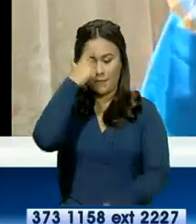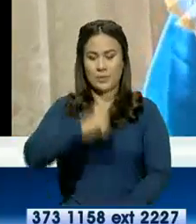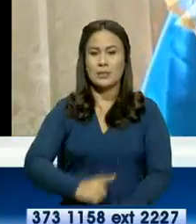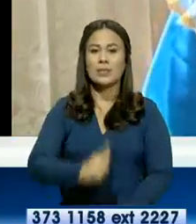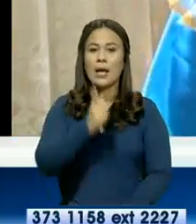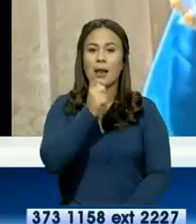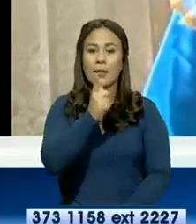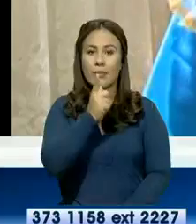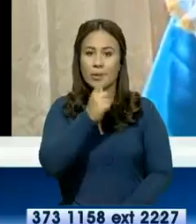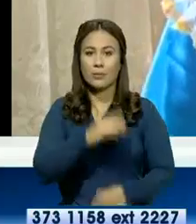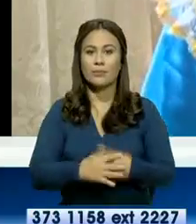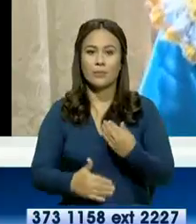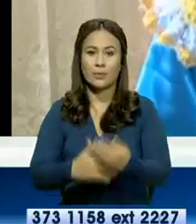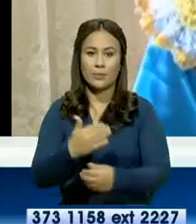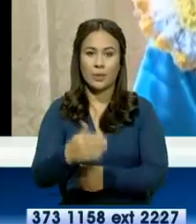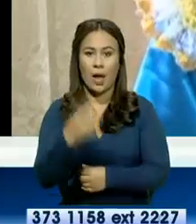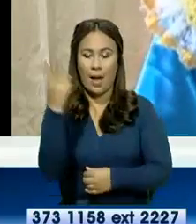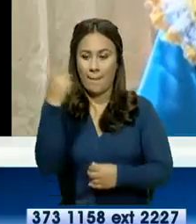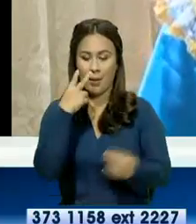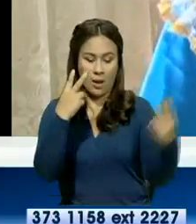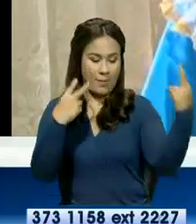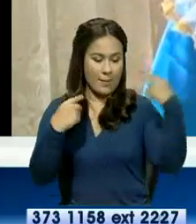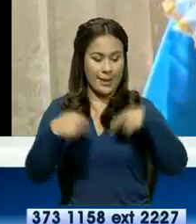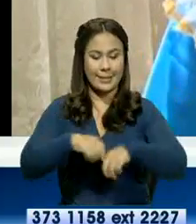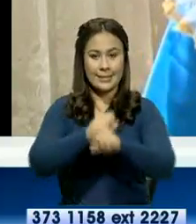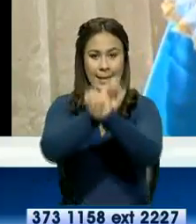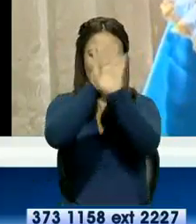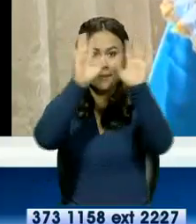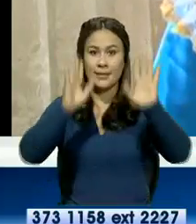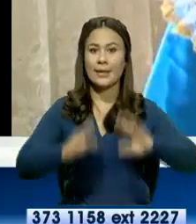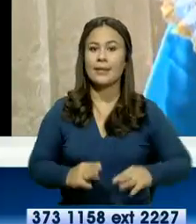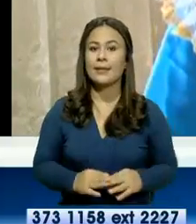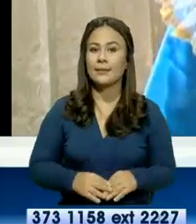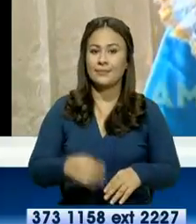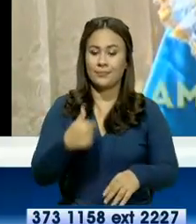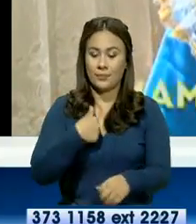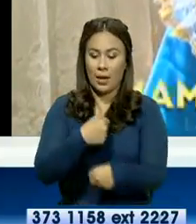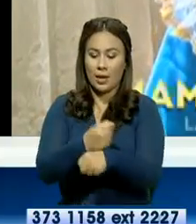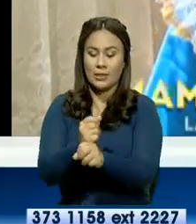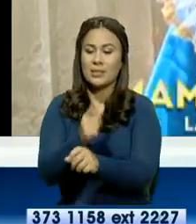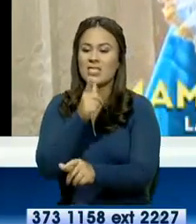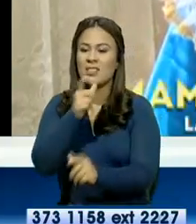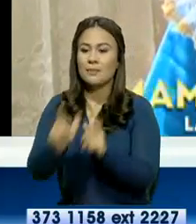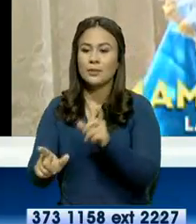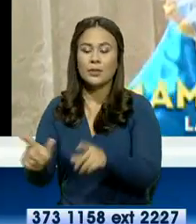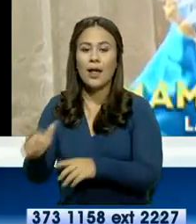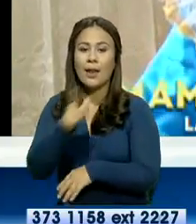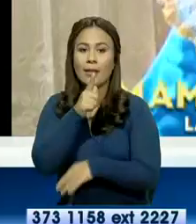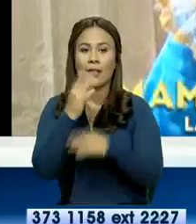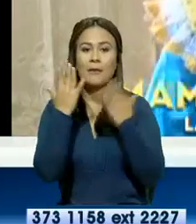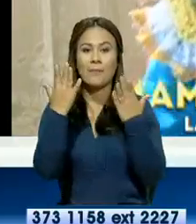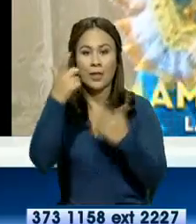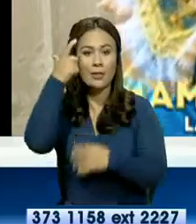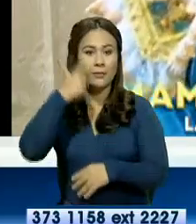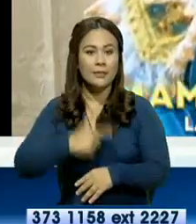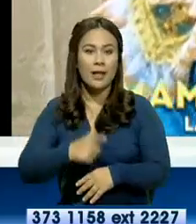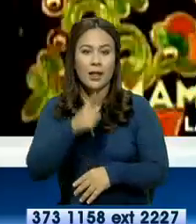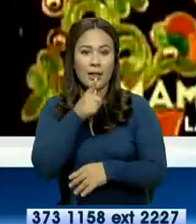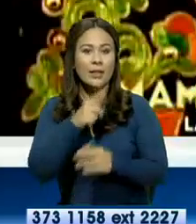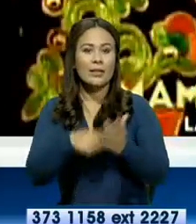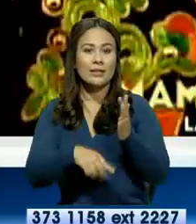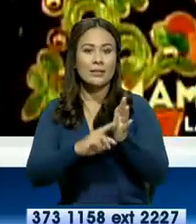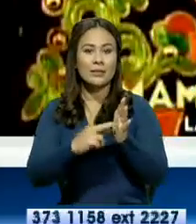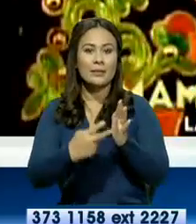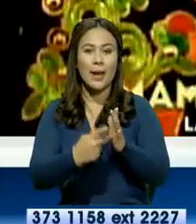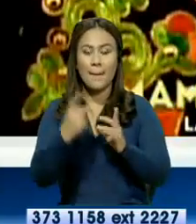el que lo está luciendo en esta mañana, es que es hecho en la Tacunga por manos latacungueñas, y eso es justamente parte del mensaje